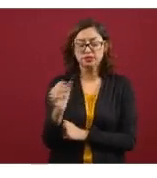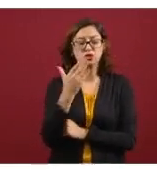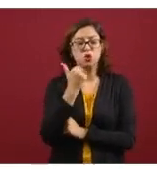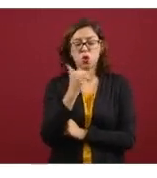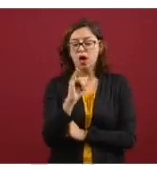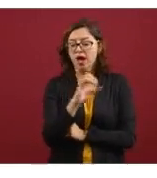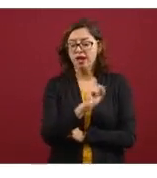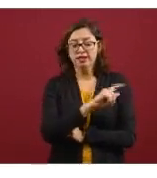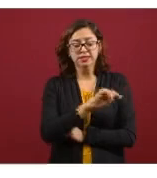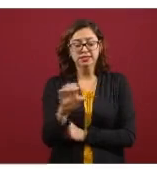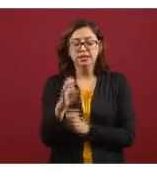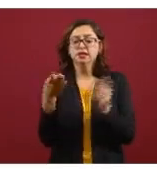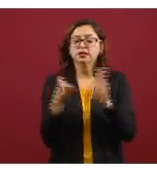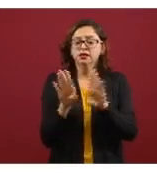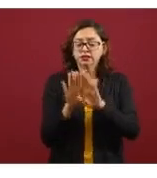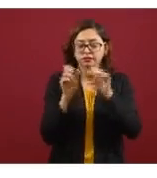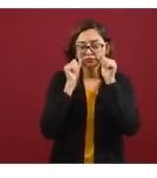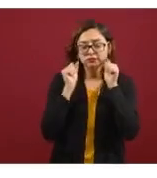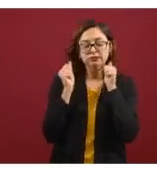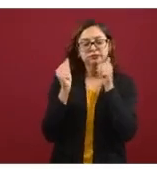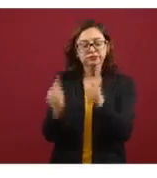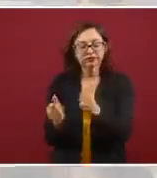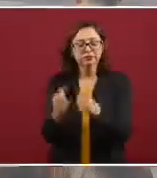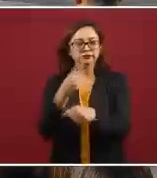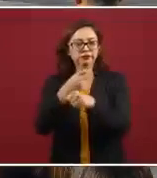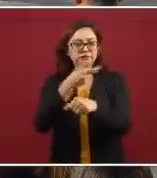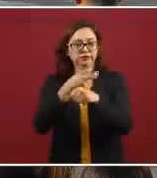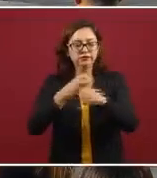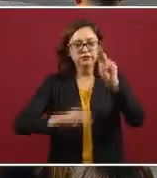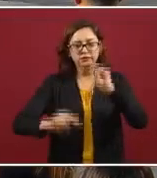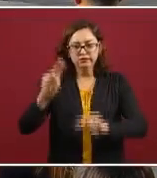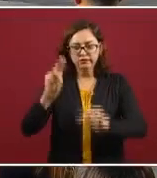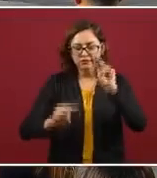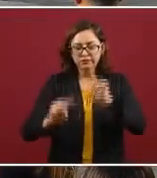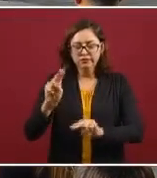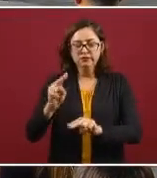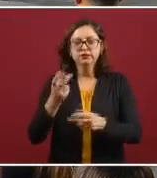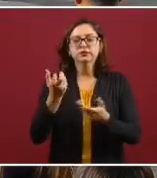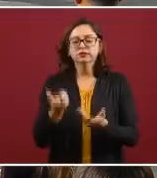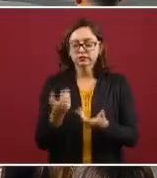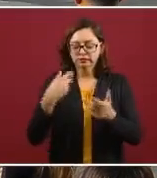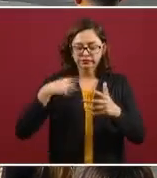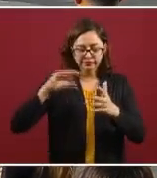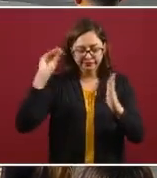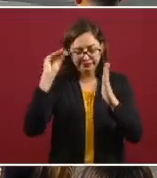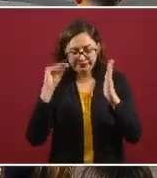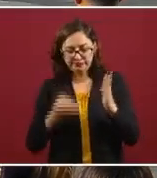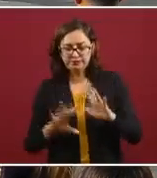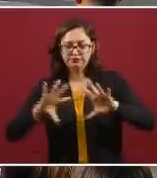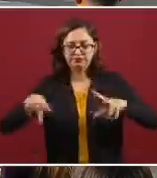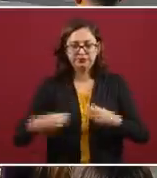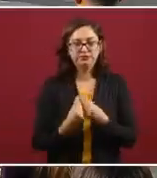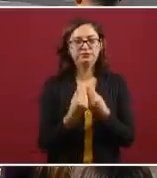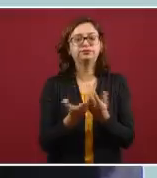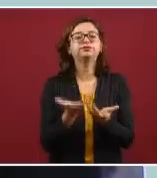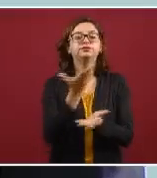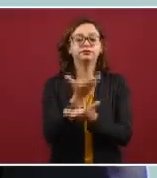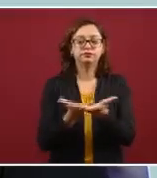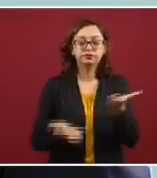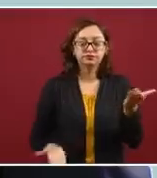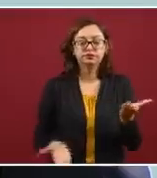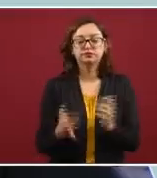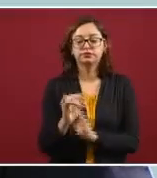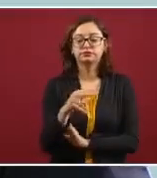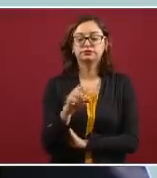en el segundo nivel. A partir de esto, y como lo ha mencionado Juan Ferrer, es que viene el nacimiento del